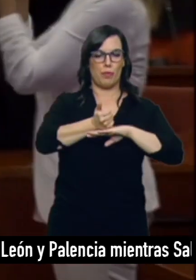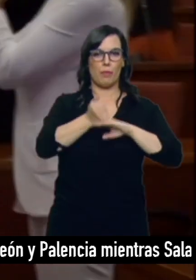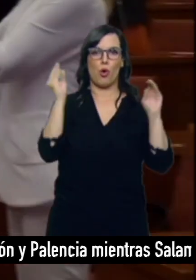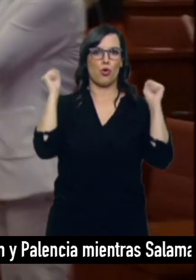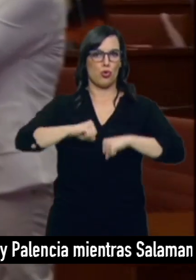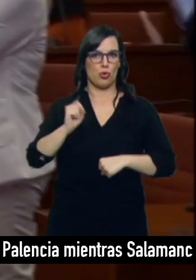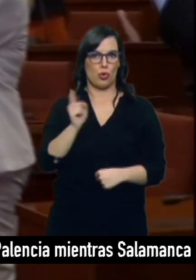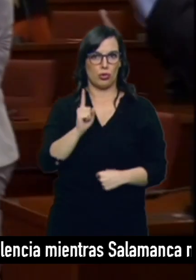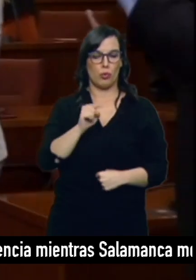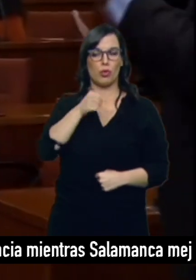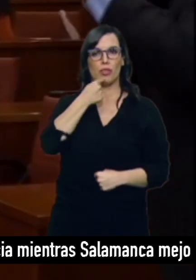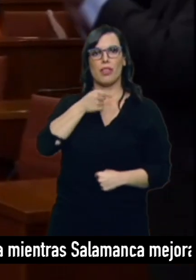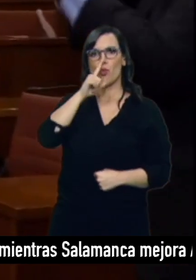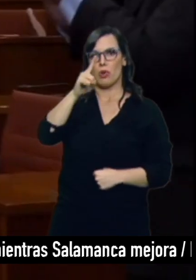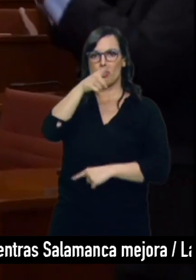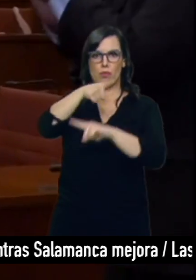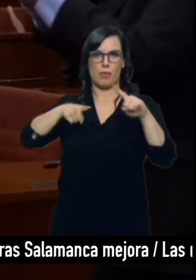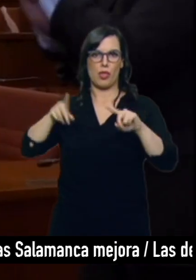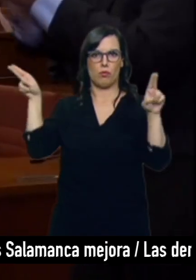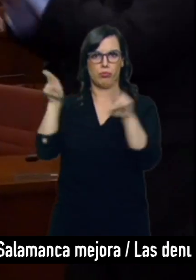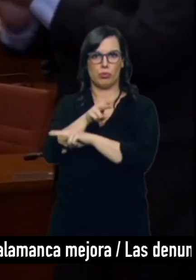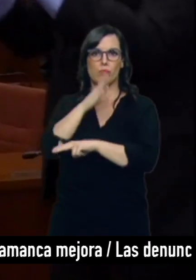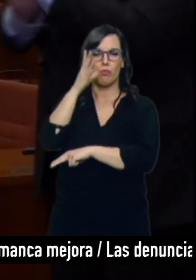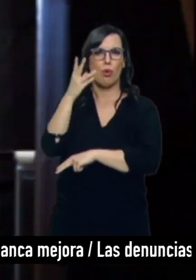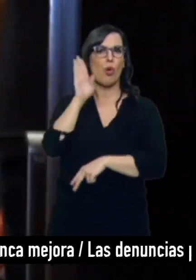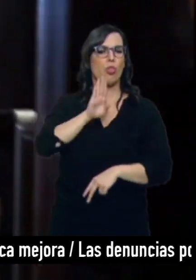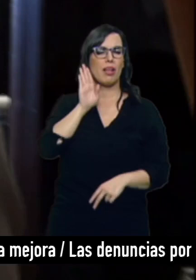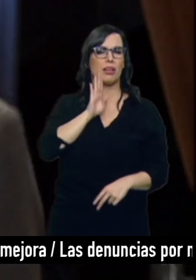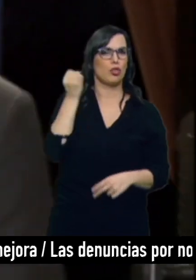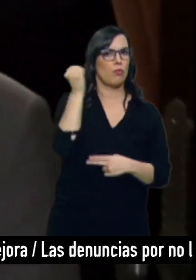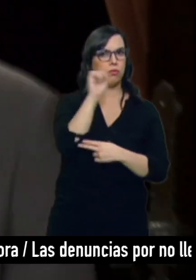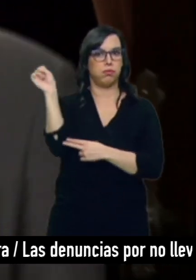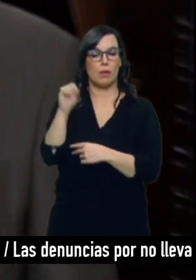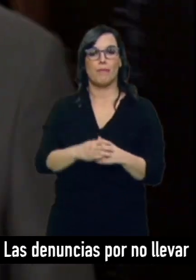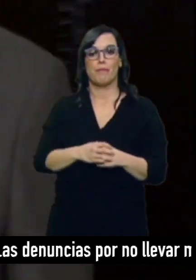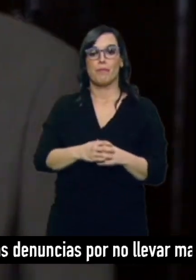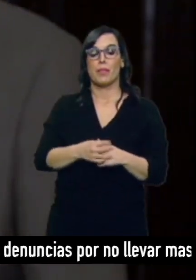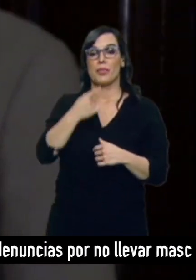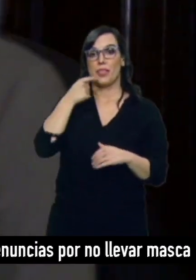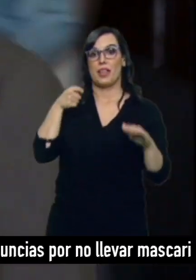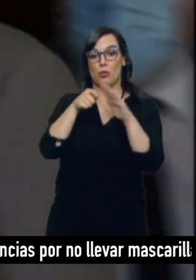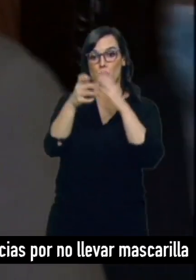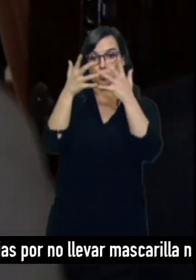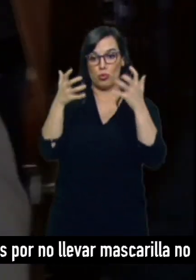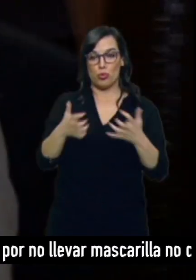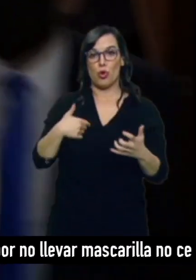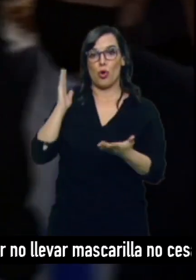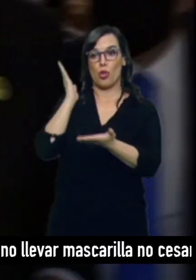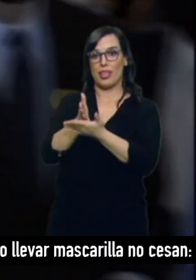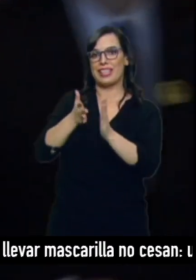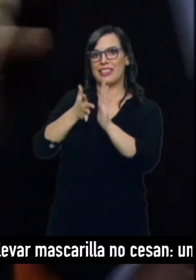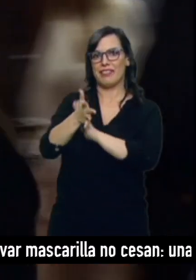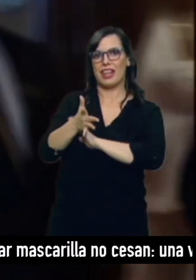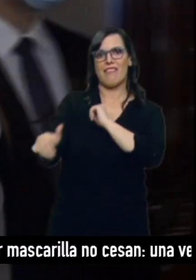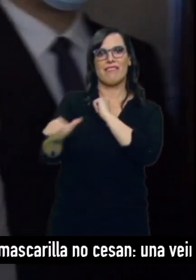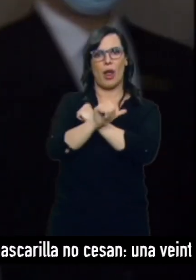de Torra a 1 año y medio por un delito de desobediencia. En ese recurso, Boye considera que la condena a Torra es un fraude